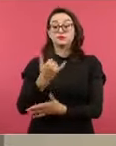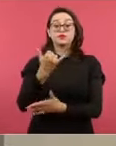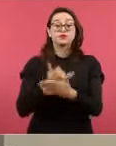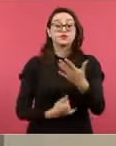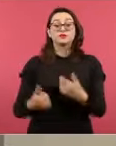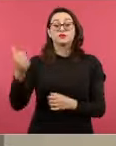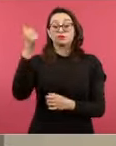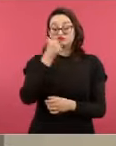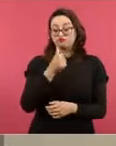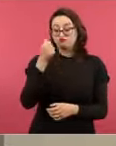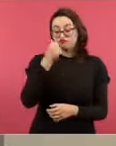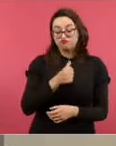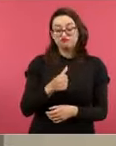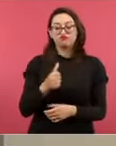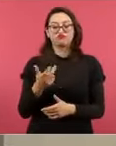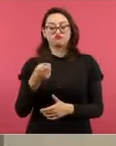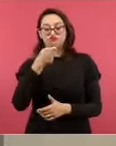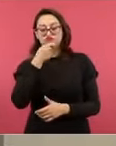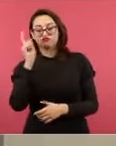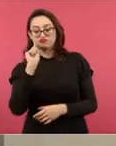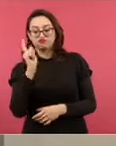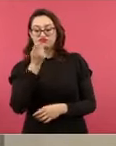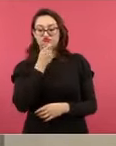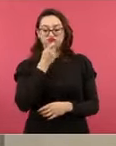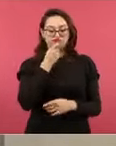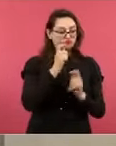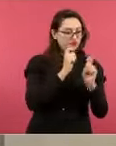asignar roles a las niñas y a los niños. En